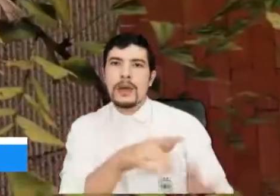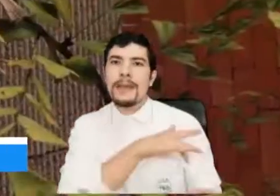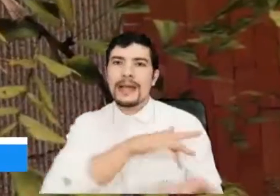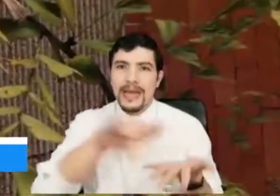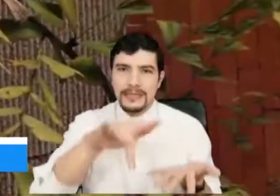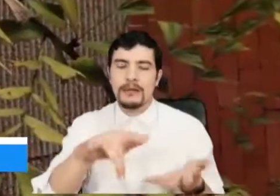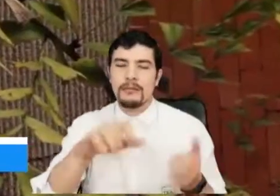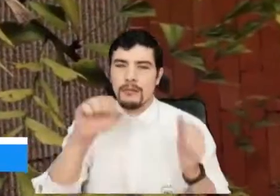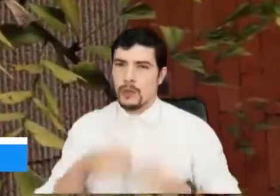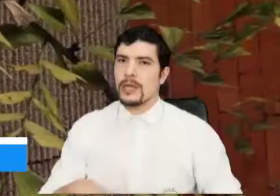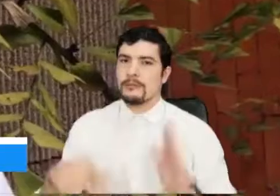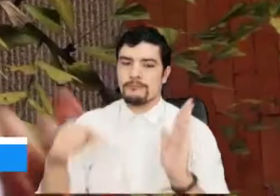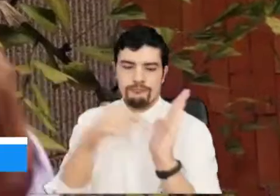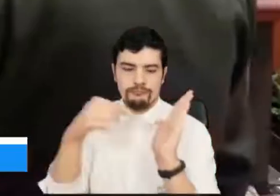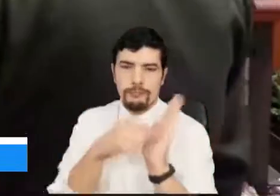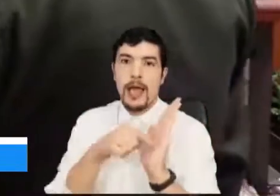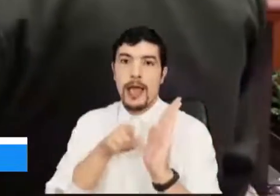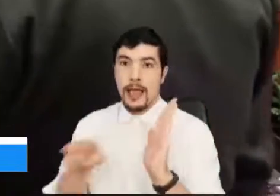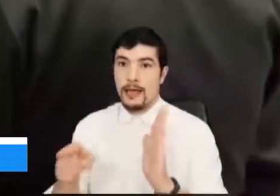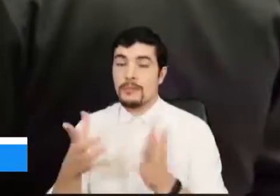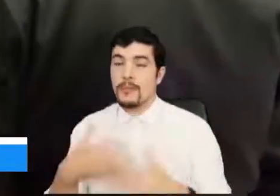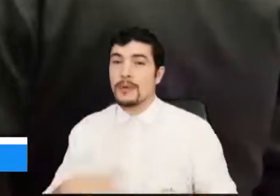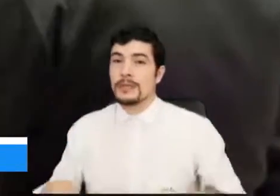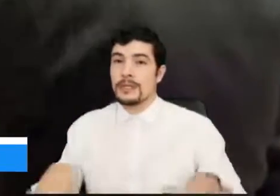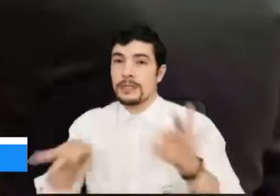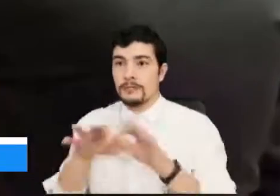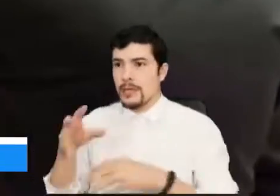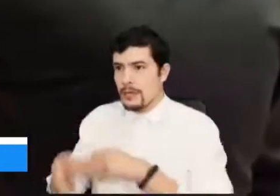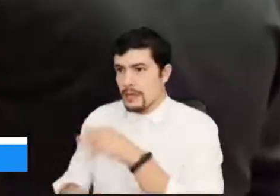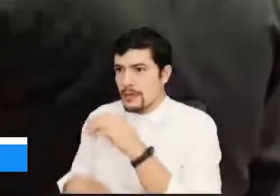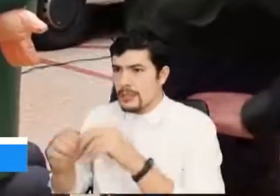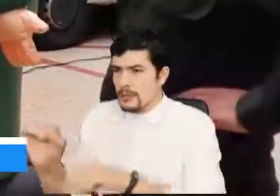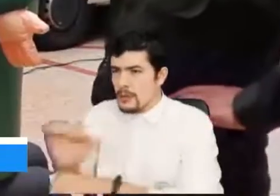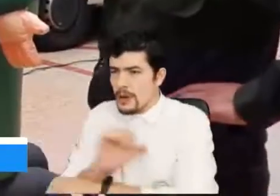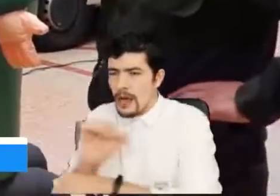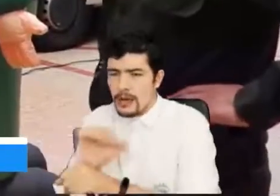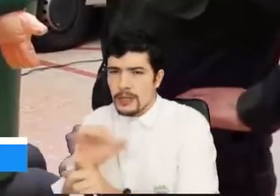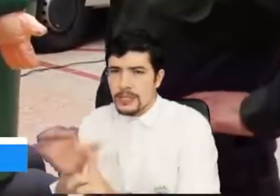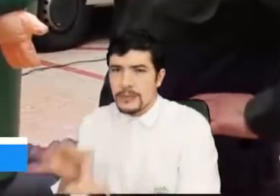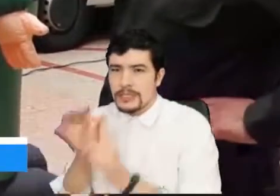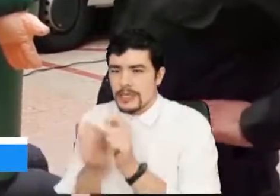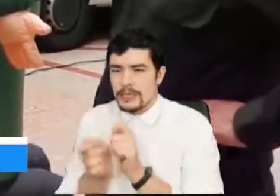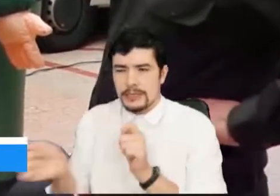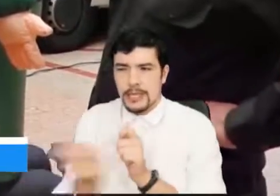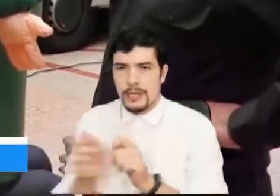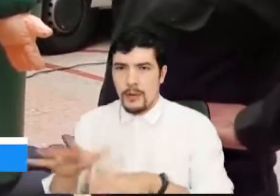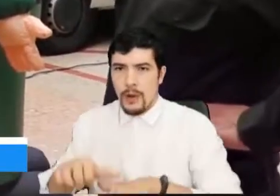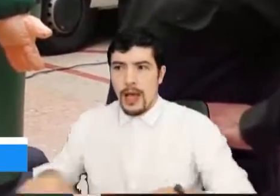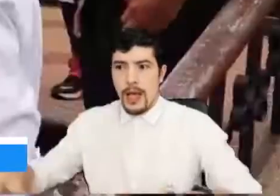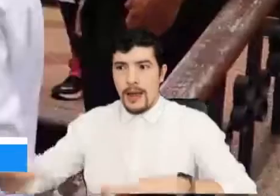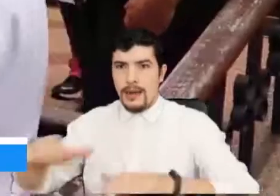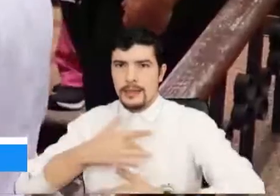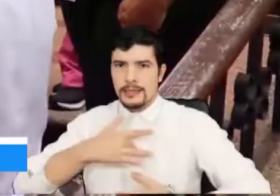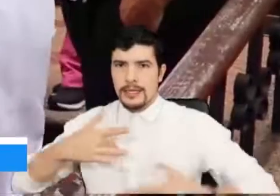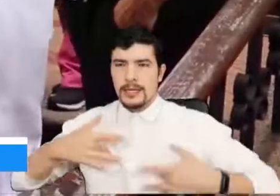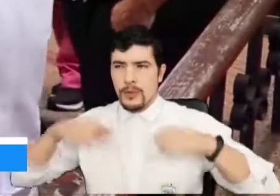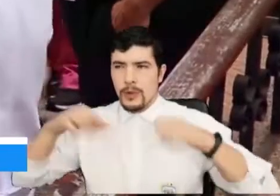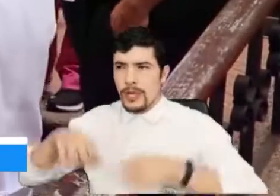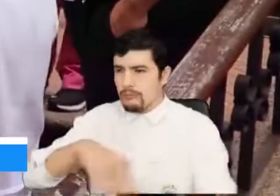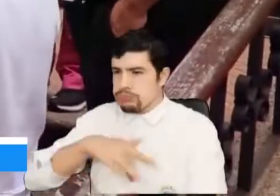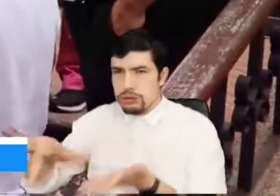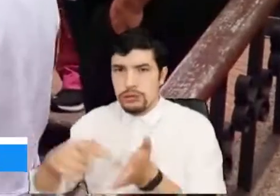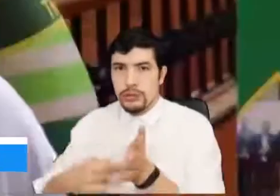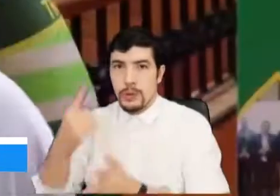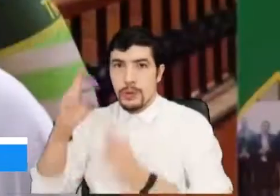funcionamiento, significa poner un vehículo de la policía estratégicamente cerca a un centro de salud para hacer más inmediata la intervención.